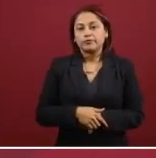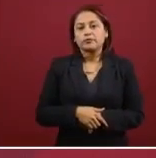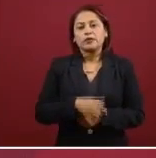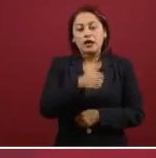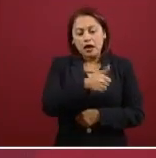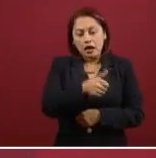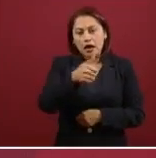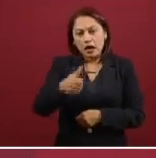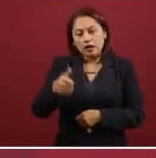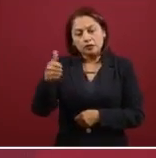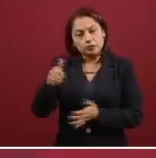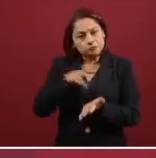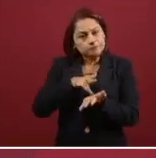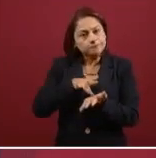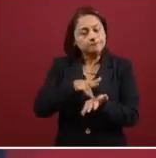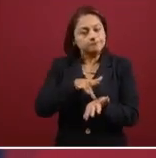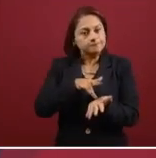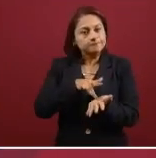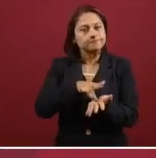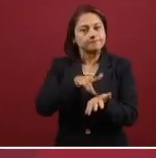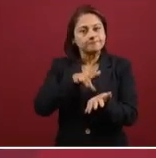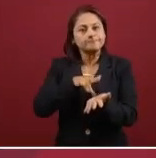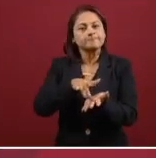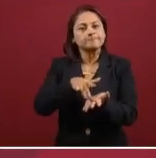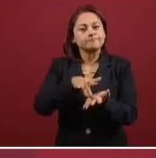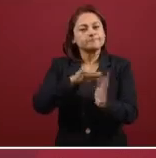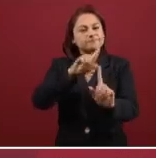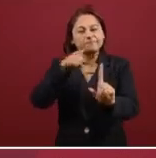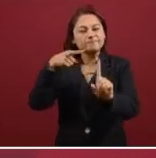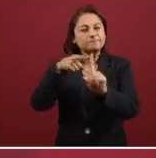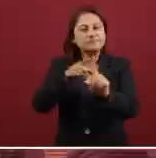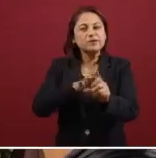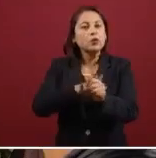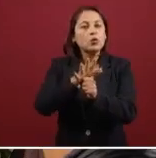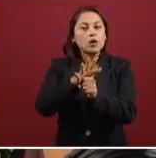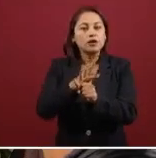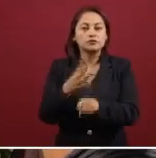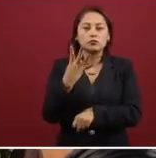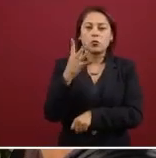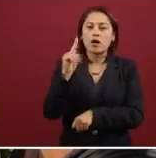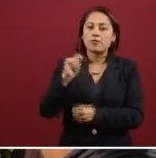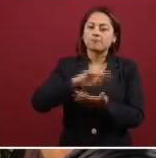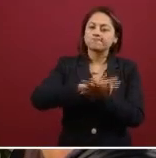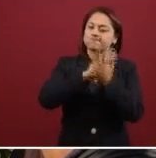contribuyendo para llevar a cabo la cuarta transformación